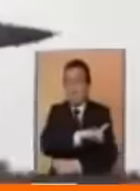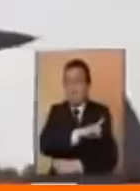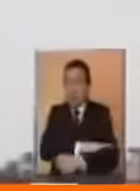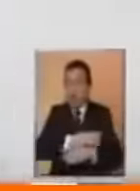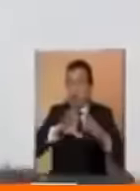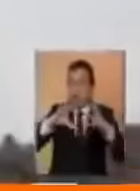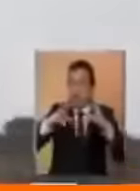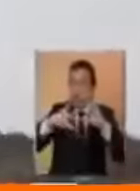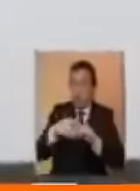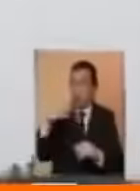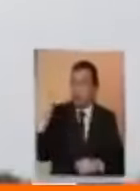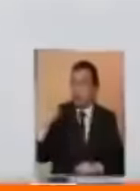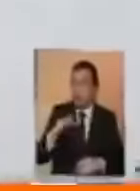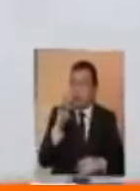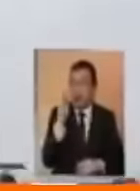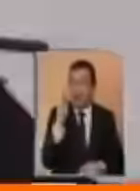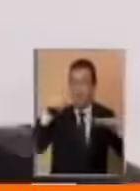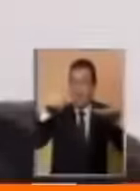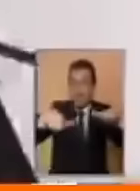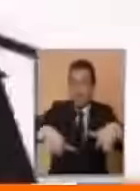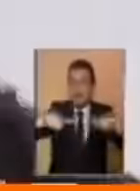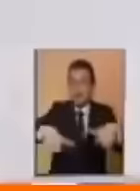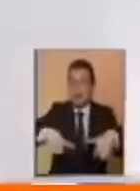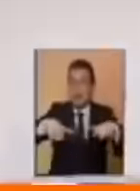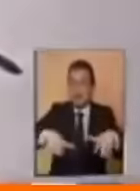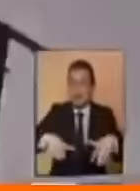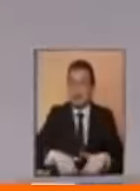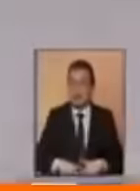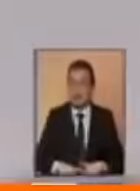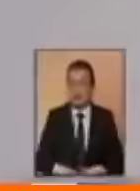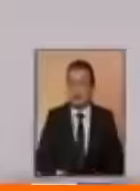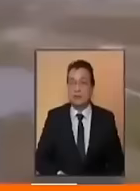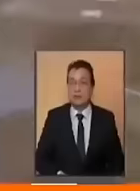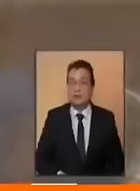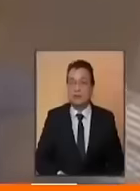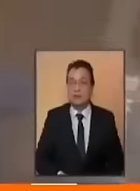mundo. 10 años. El F-16 Fighting Falcon.